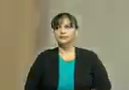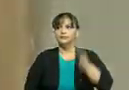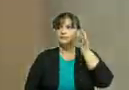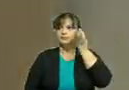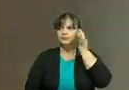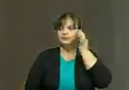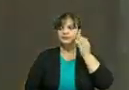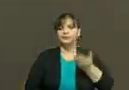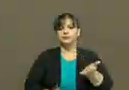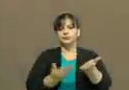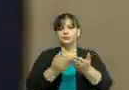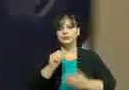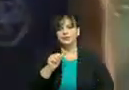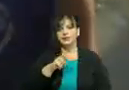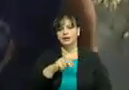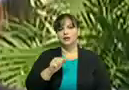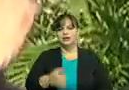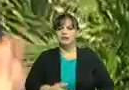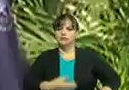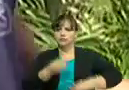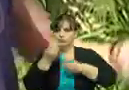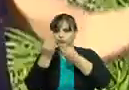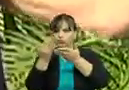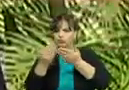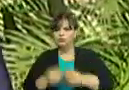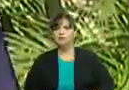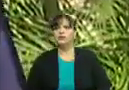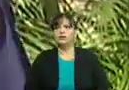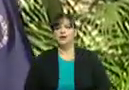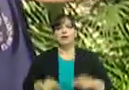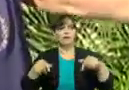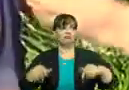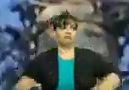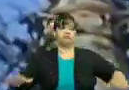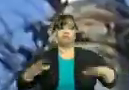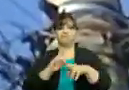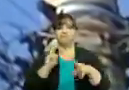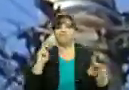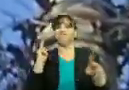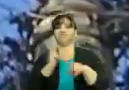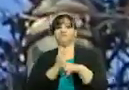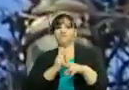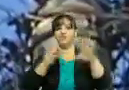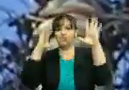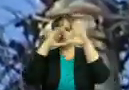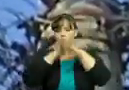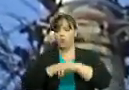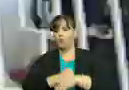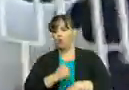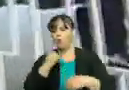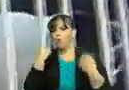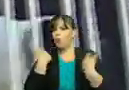atendió en su casa y nos cuenta que el sitio es zona roja y por las noches es oscuro.